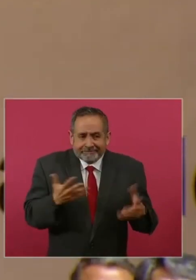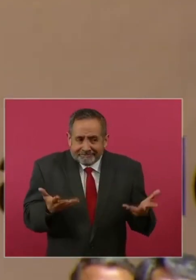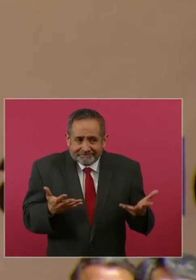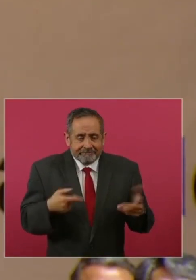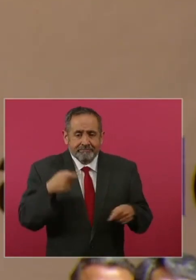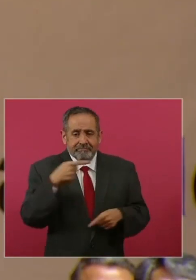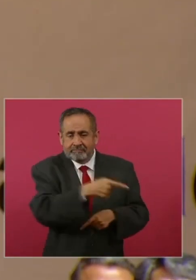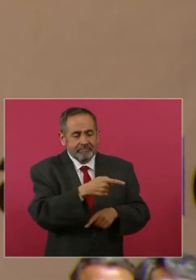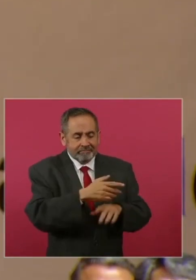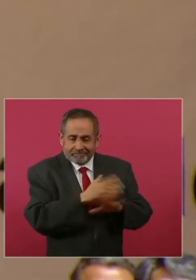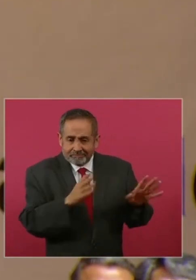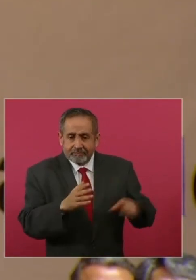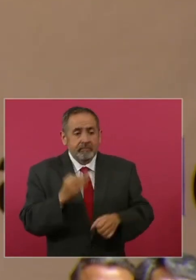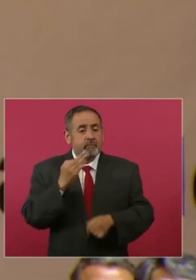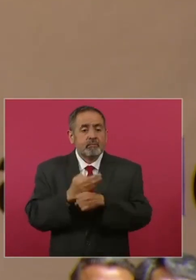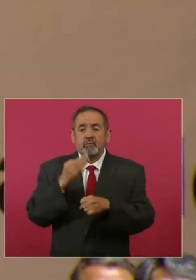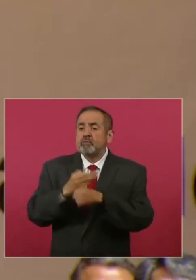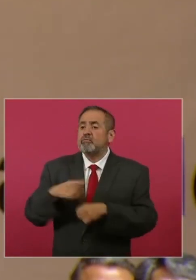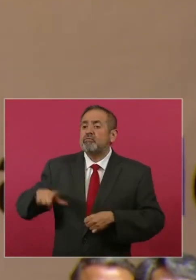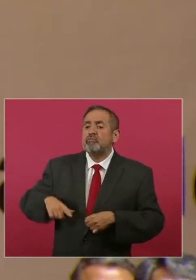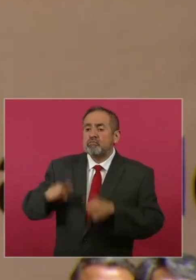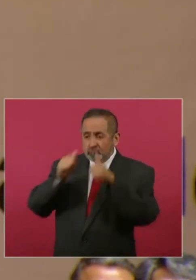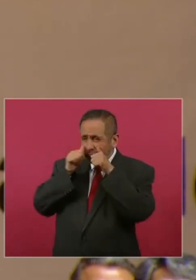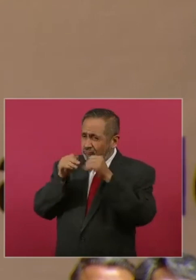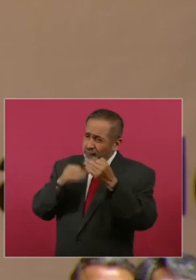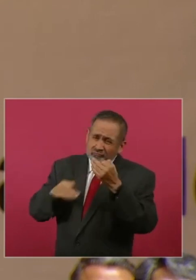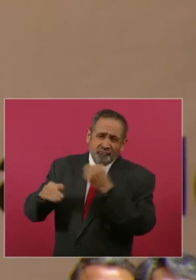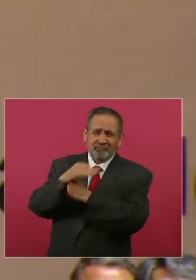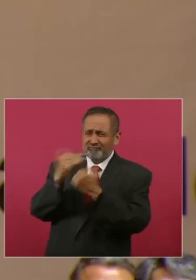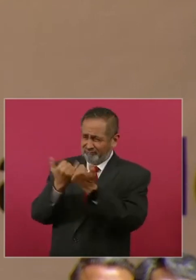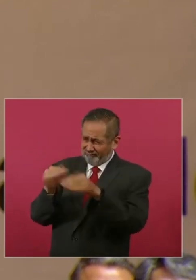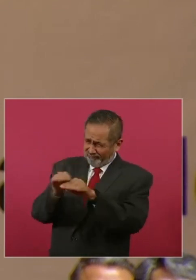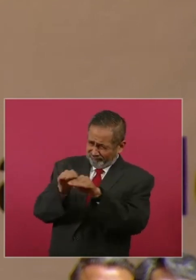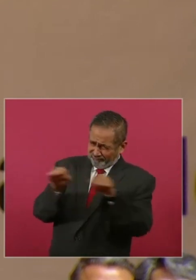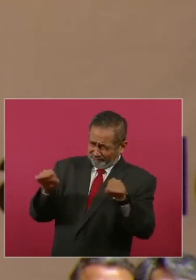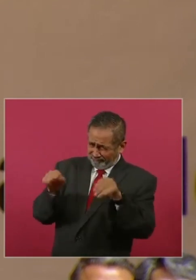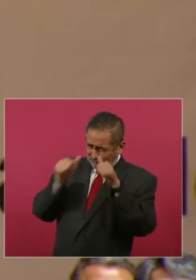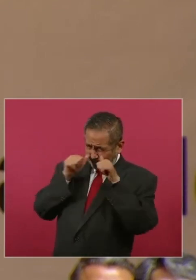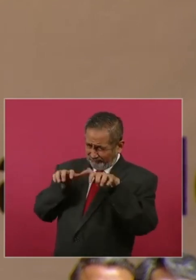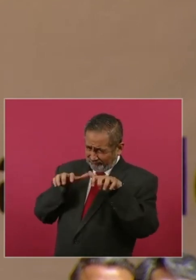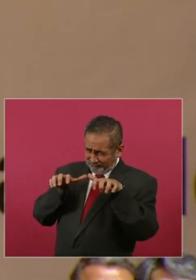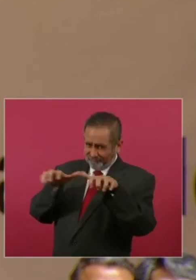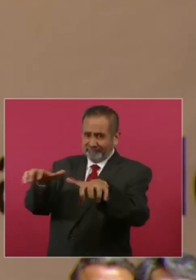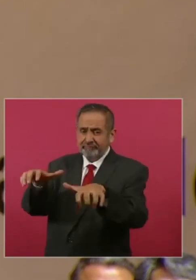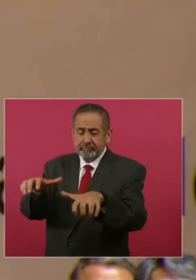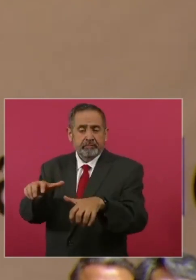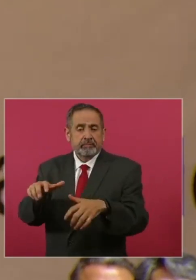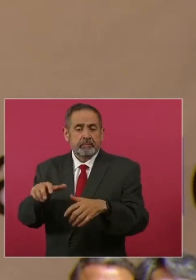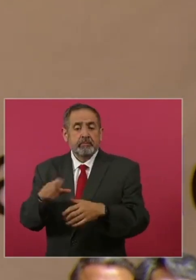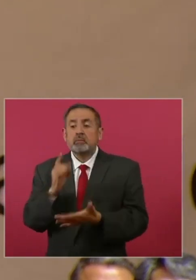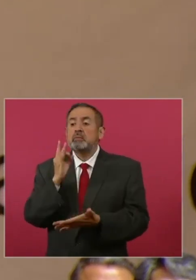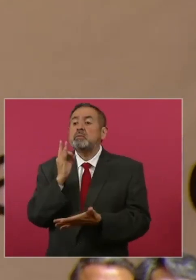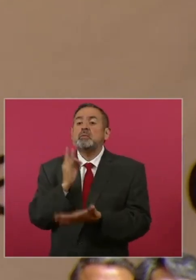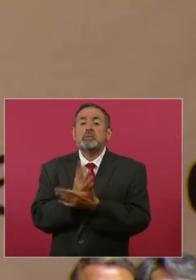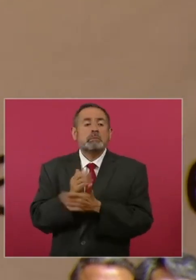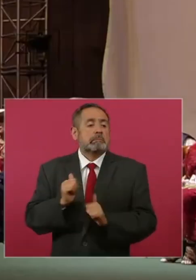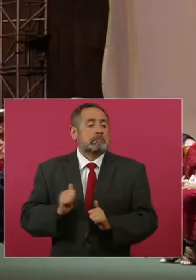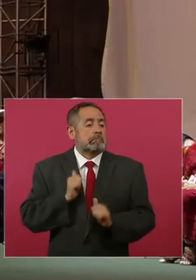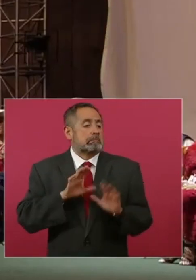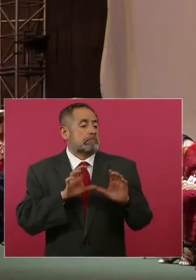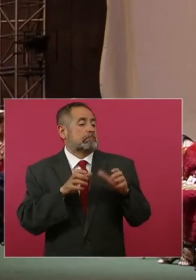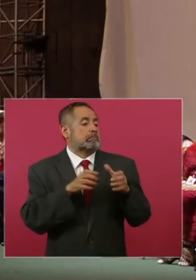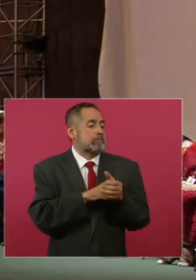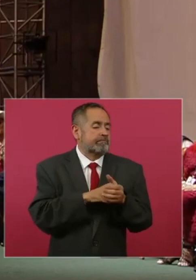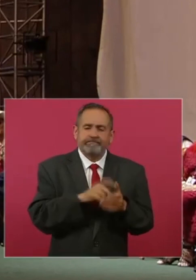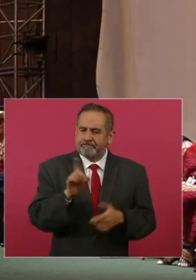they can't se gobierna accept para todas y todos, now we govern for y no everybody solo en beneficio and de una not minoría